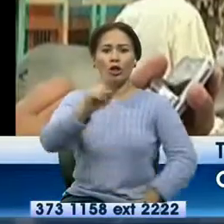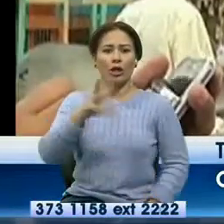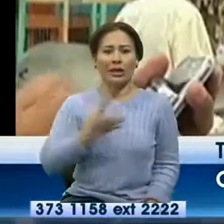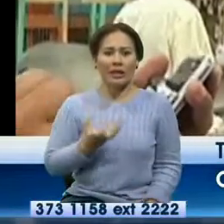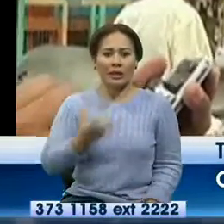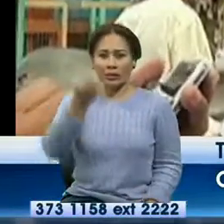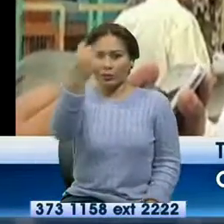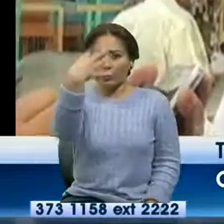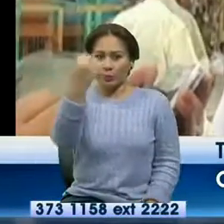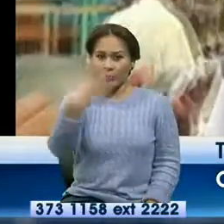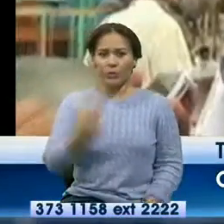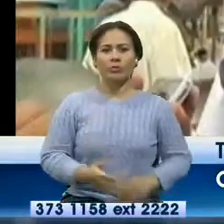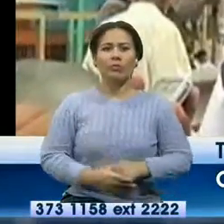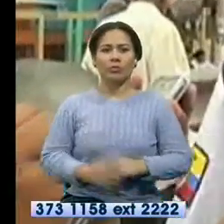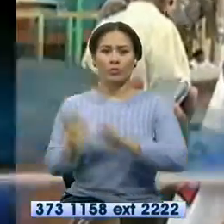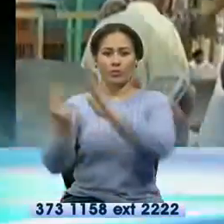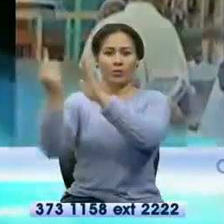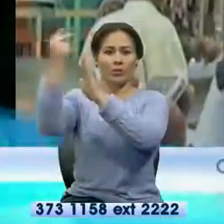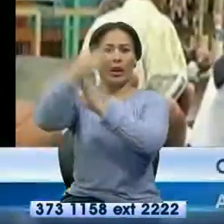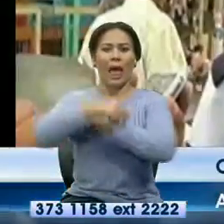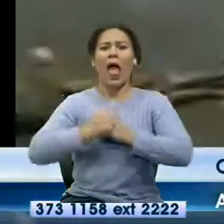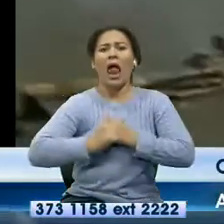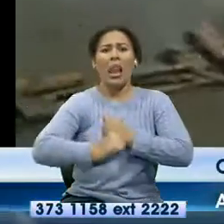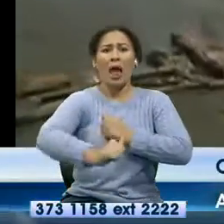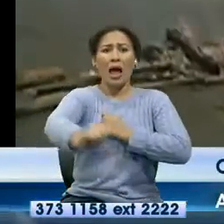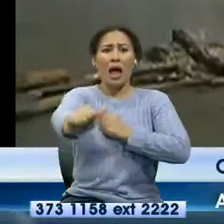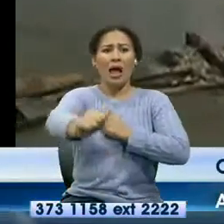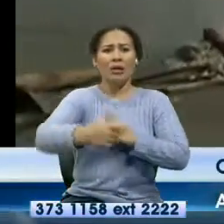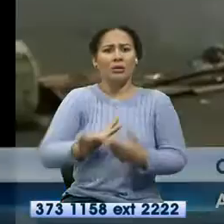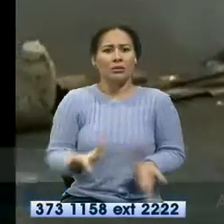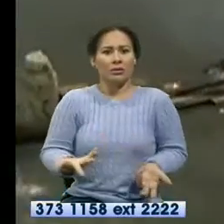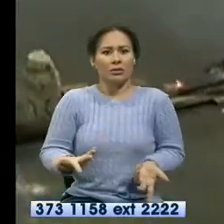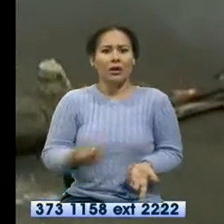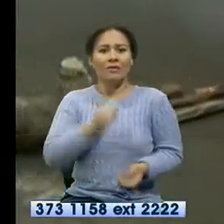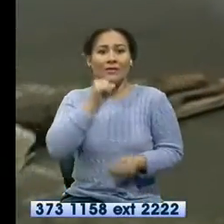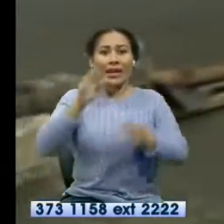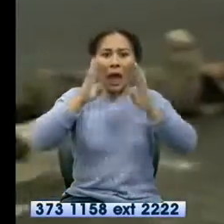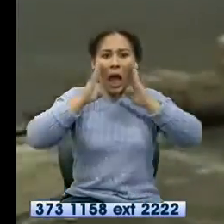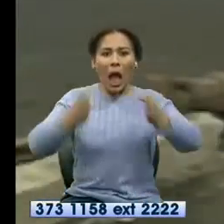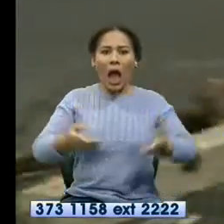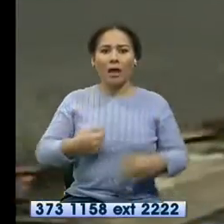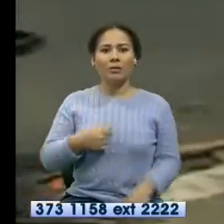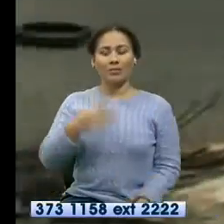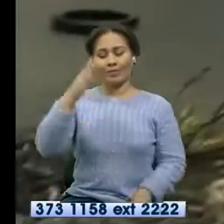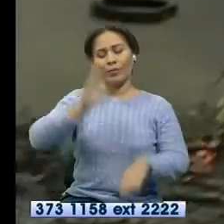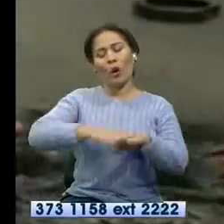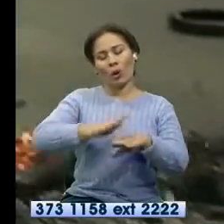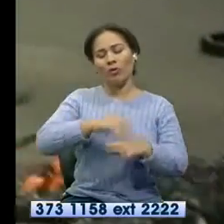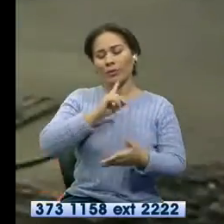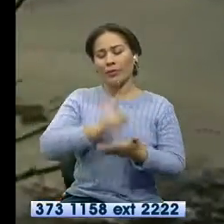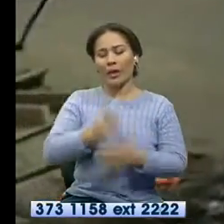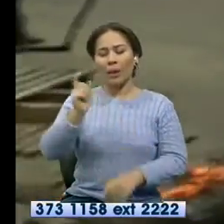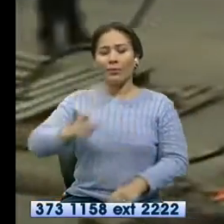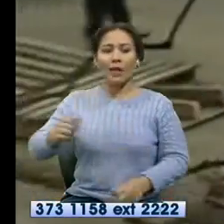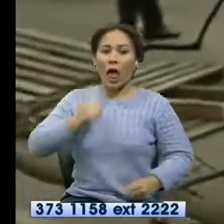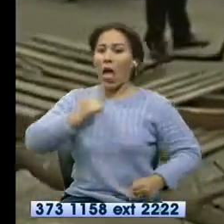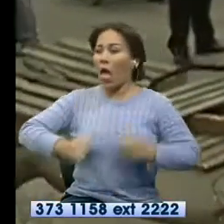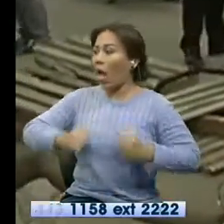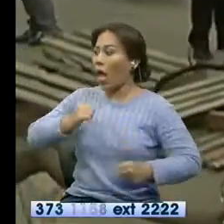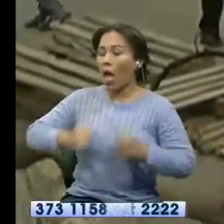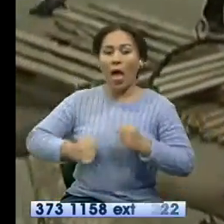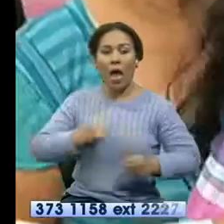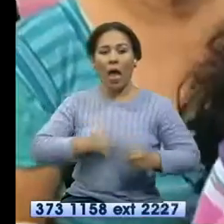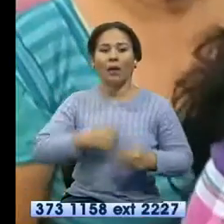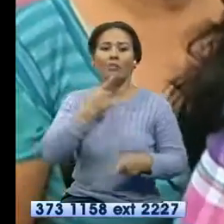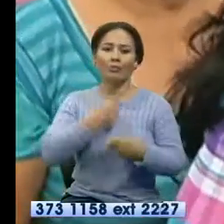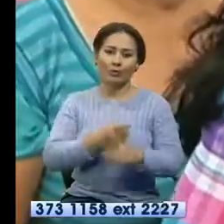ve que tenemos un paso peatonal a máximo 200 metros, pero a veces las imprudencias de parte y parte hacen que se den desgracias